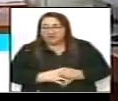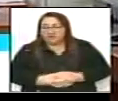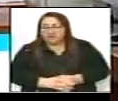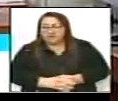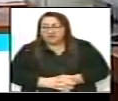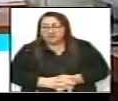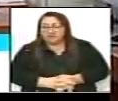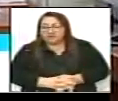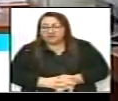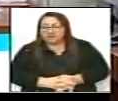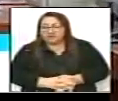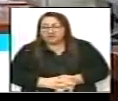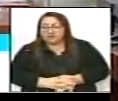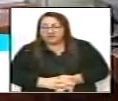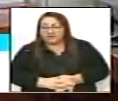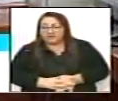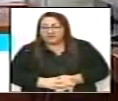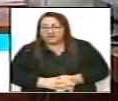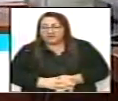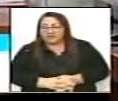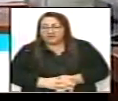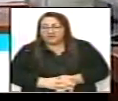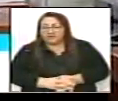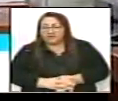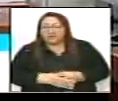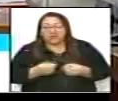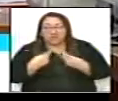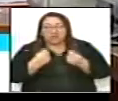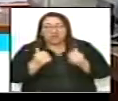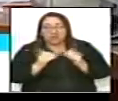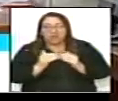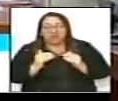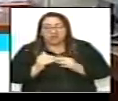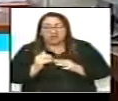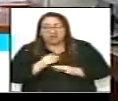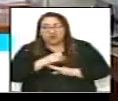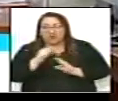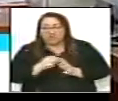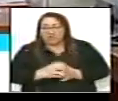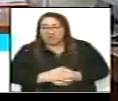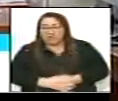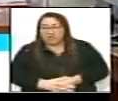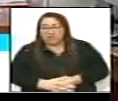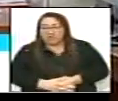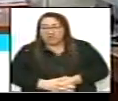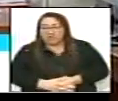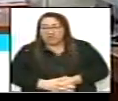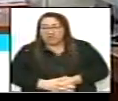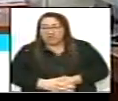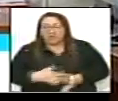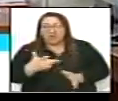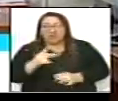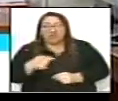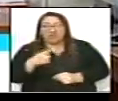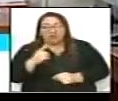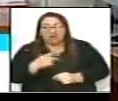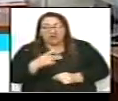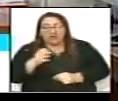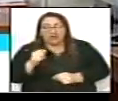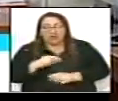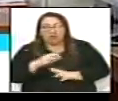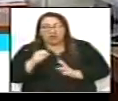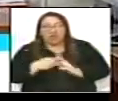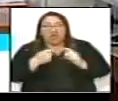Presidenta, que, porque tiene similitudes al proyecto Majes y Guas 2. A ver, en hectáreas, 38 mil hectáreas, un